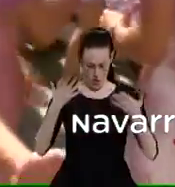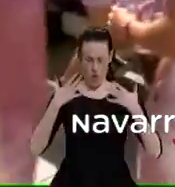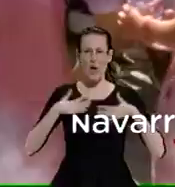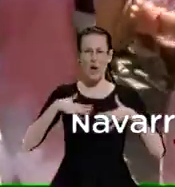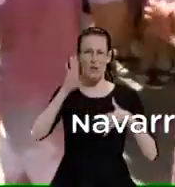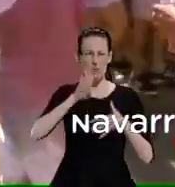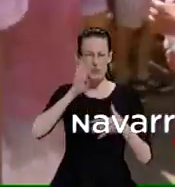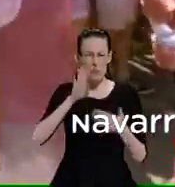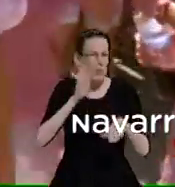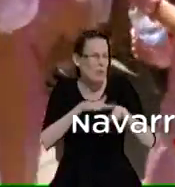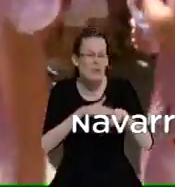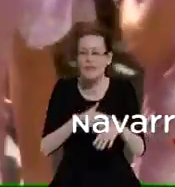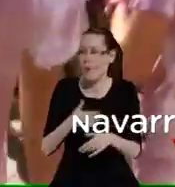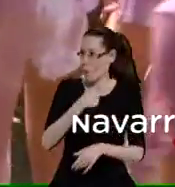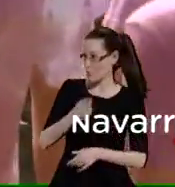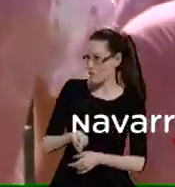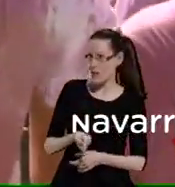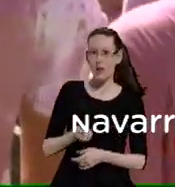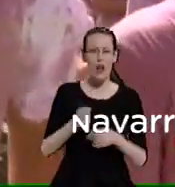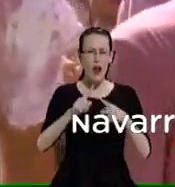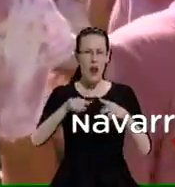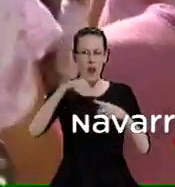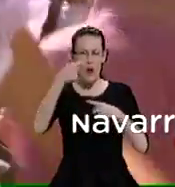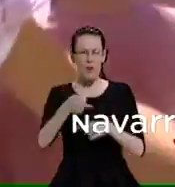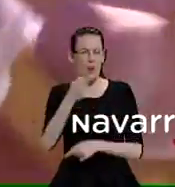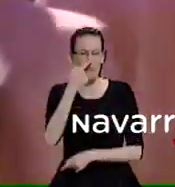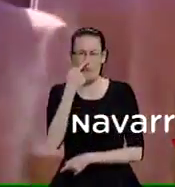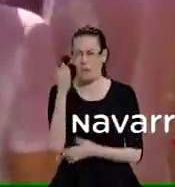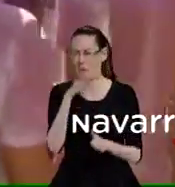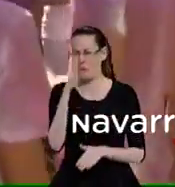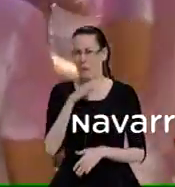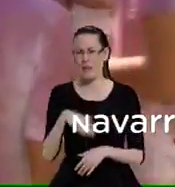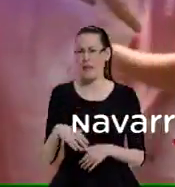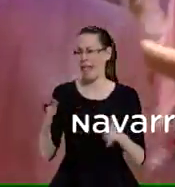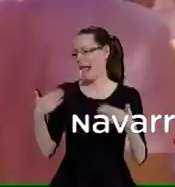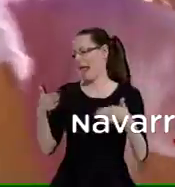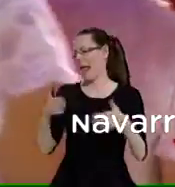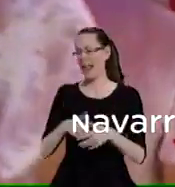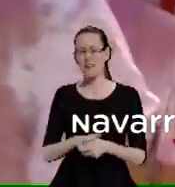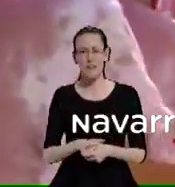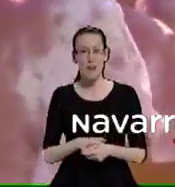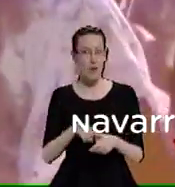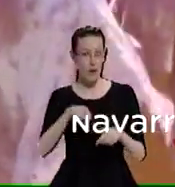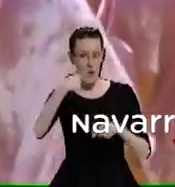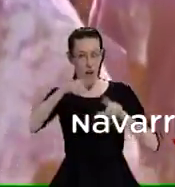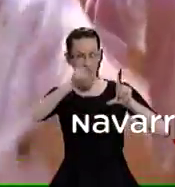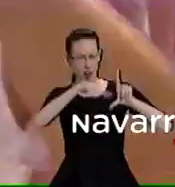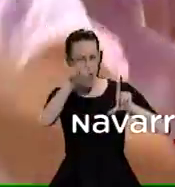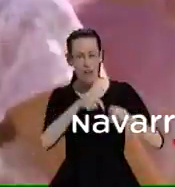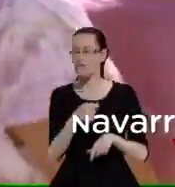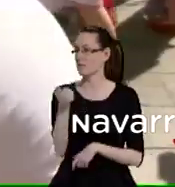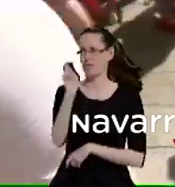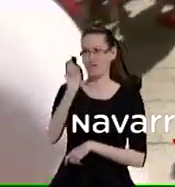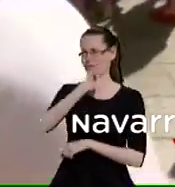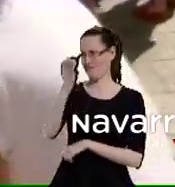Porque nos gusta. Pero que luego apestáis a cochinillo. No pasa nada, se ducha y ya está. Luego la lavadora. No, que va a